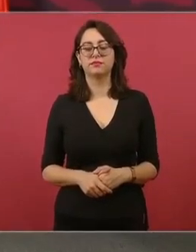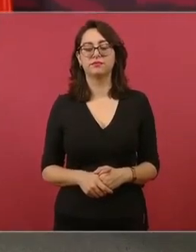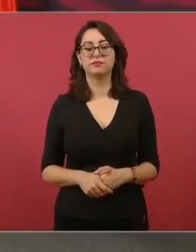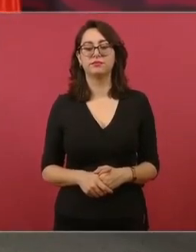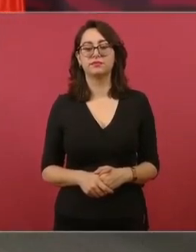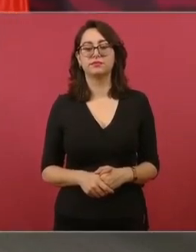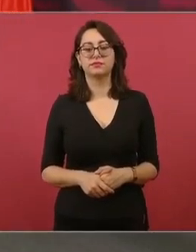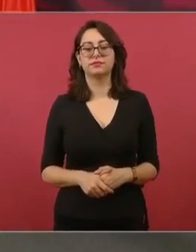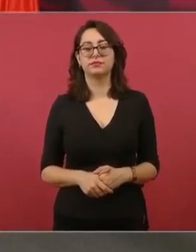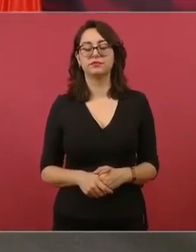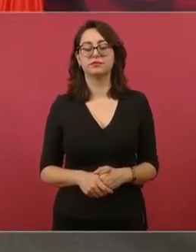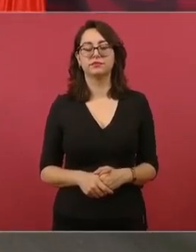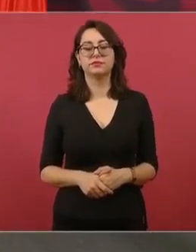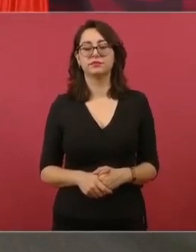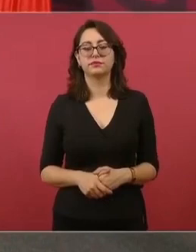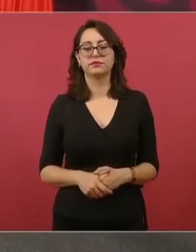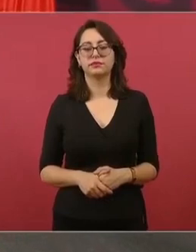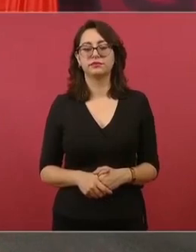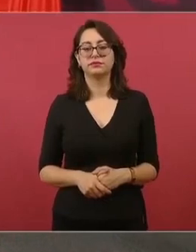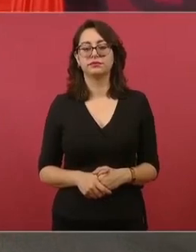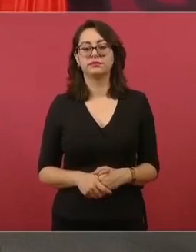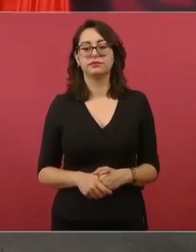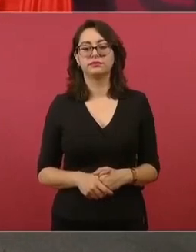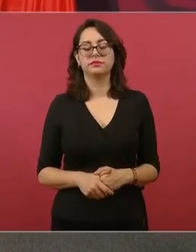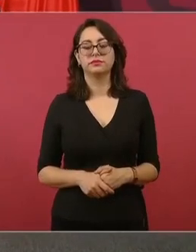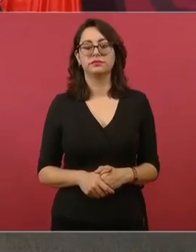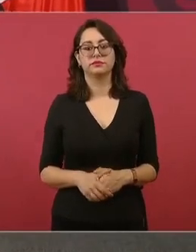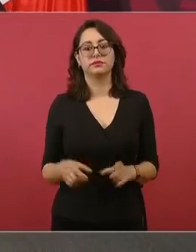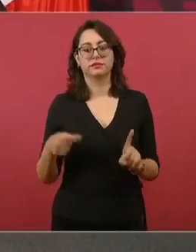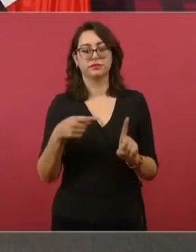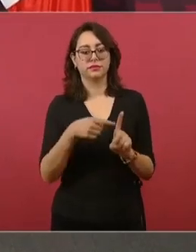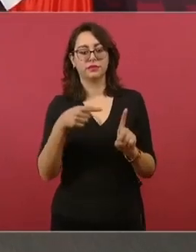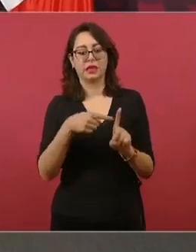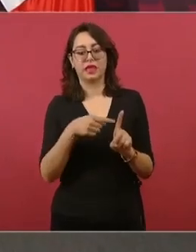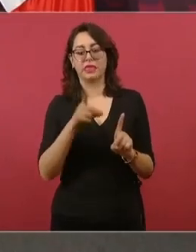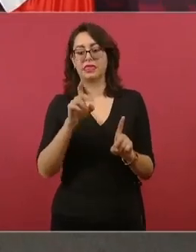y se arma un escándalo por esa declaración,